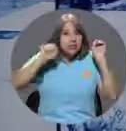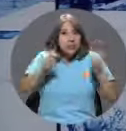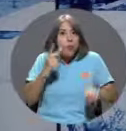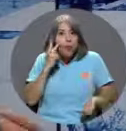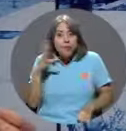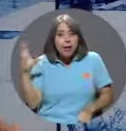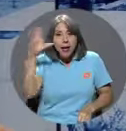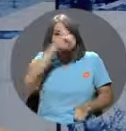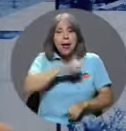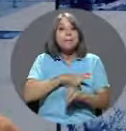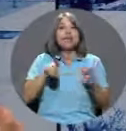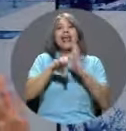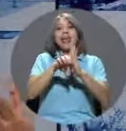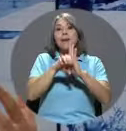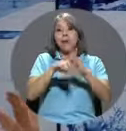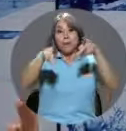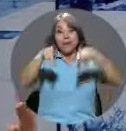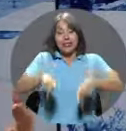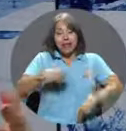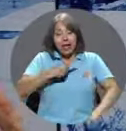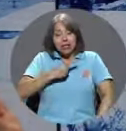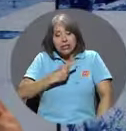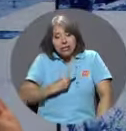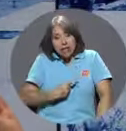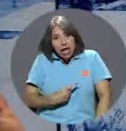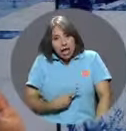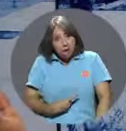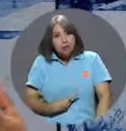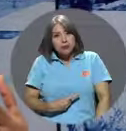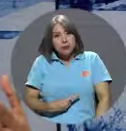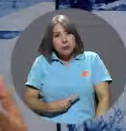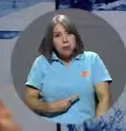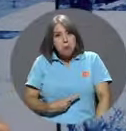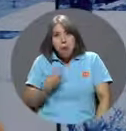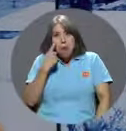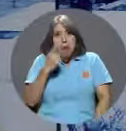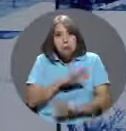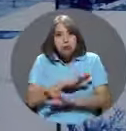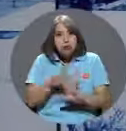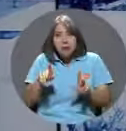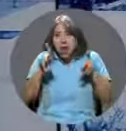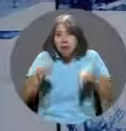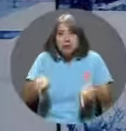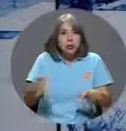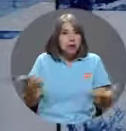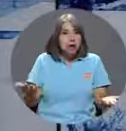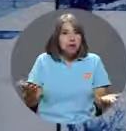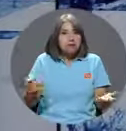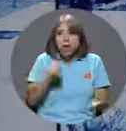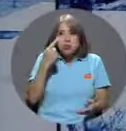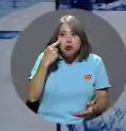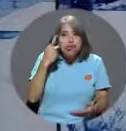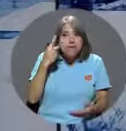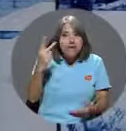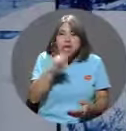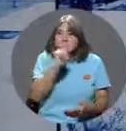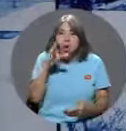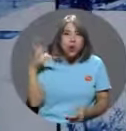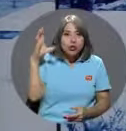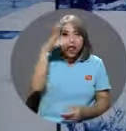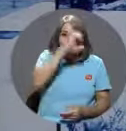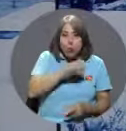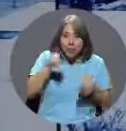visible, pero por ejemplo cuando hablamos de la depresión, ¿verdad?, generalmente no se ve a la persona